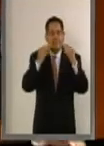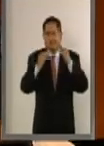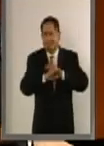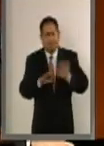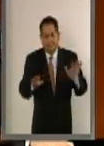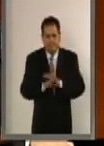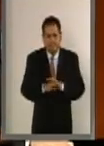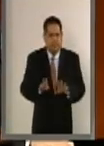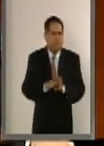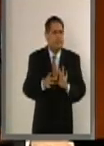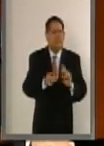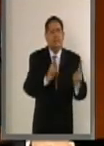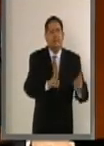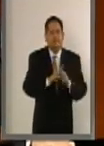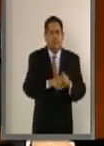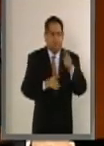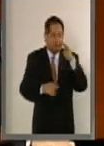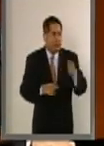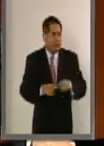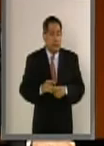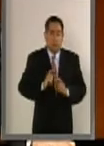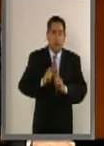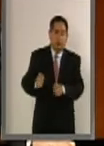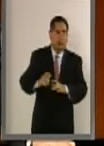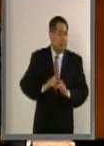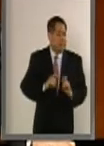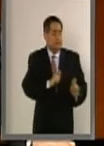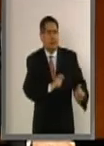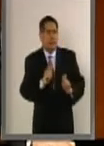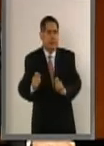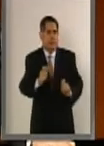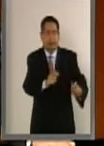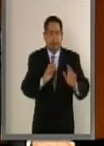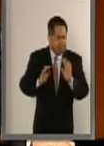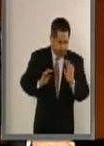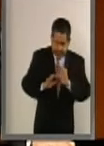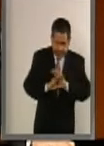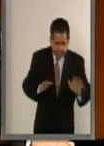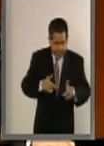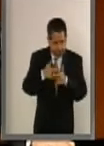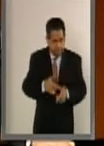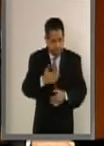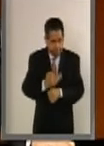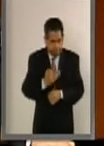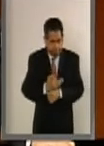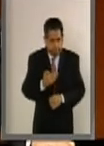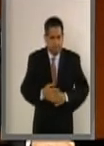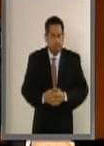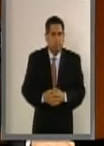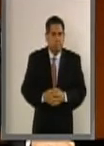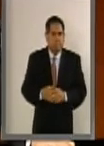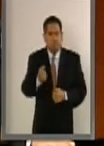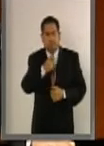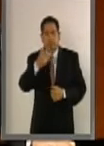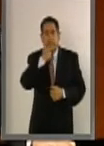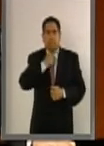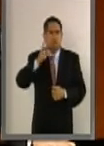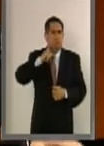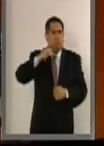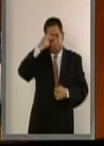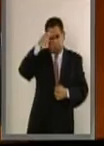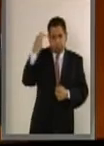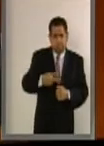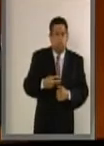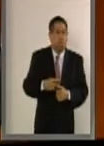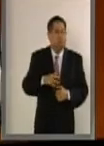como dicen coloquialmente, pateando el bote para el próximo año. Hoy hay mexicanas y mexicanos